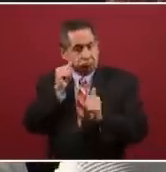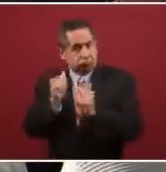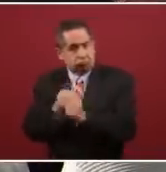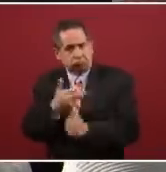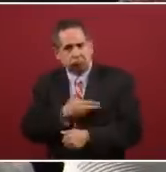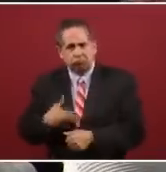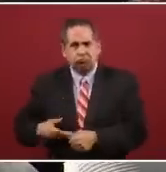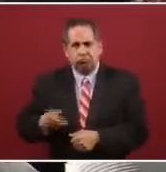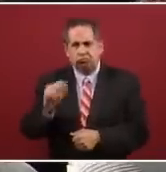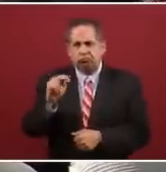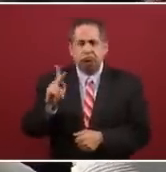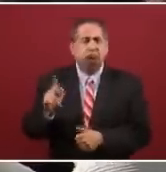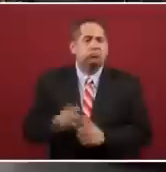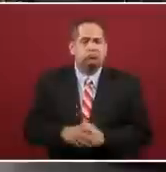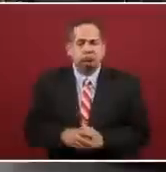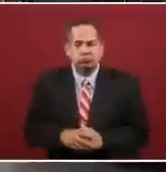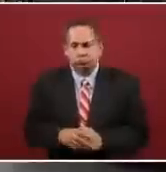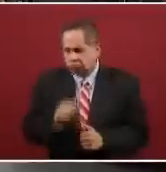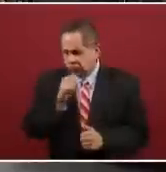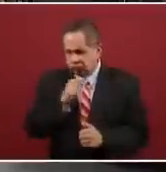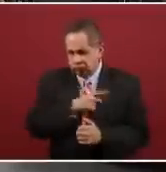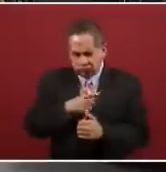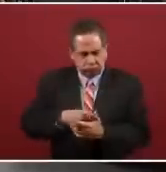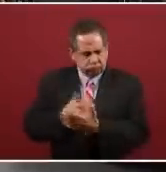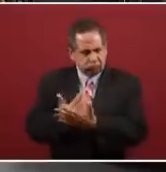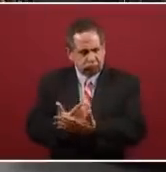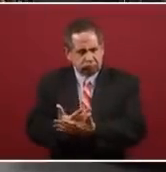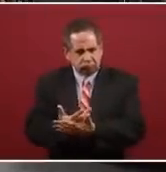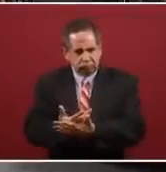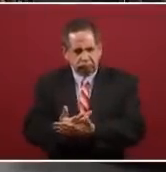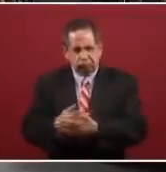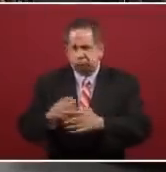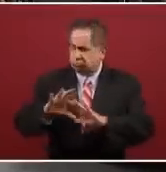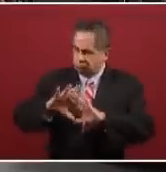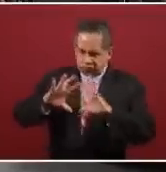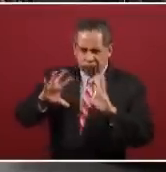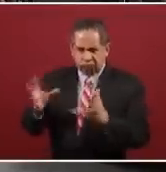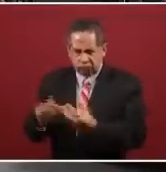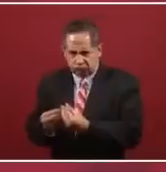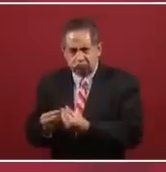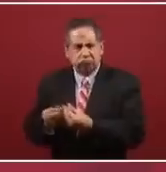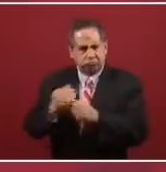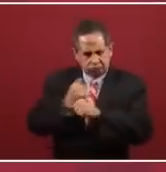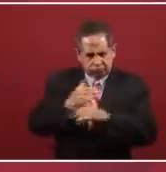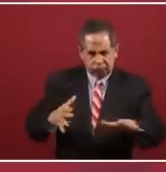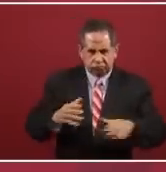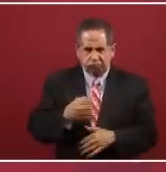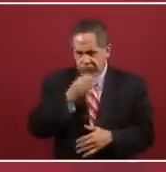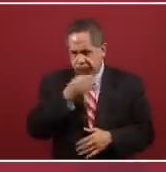presidente Trump. Tenemos que esperar a que se tenga toda la información.